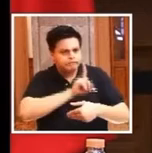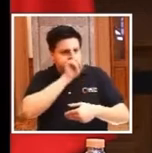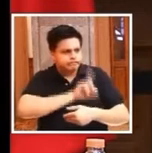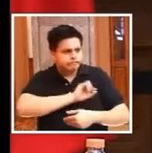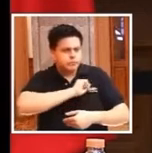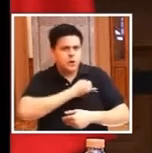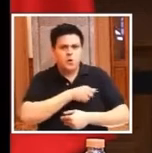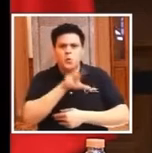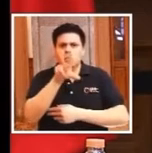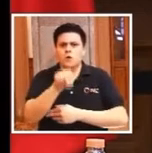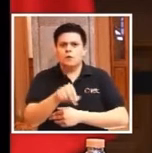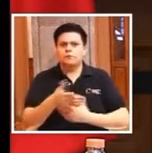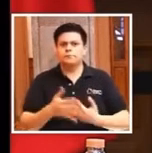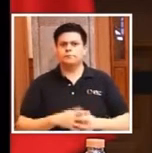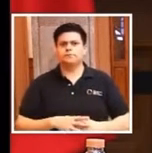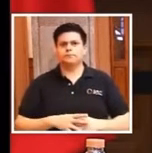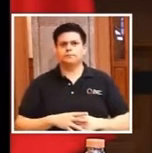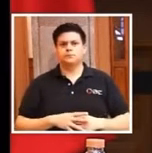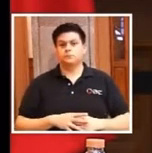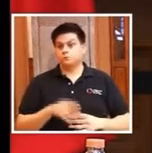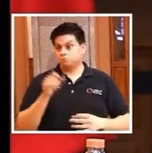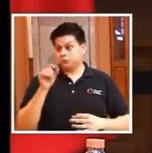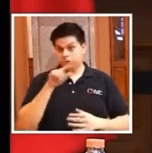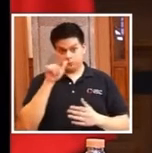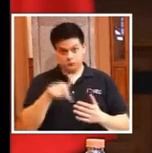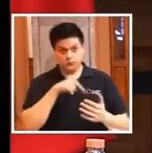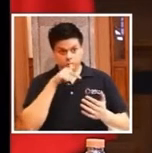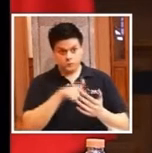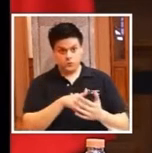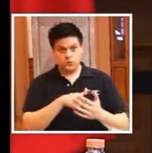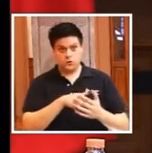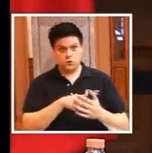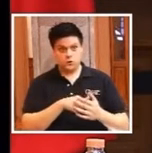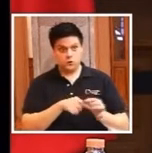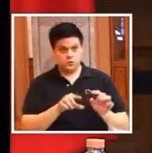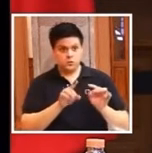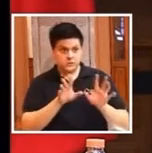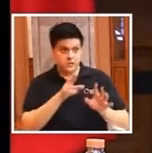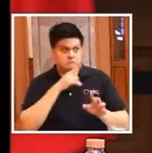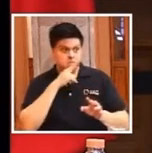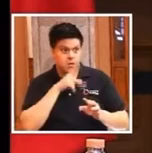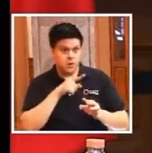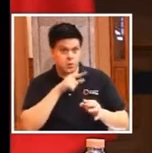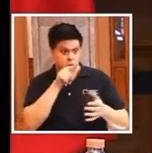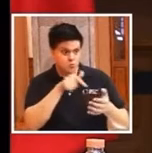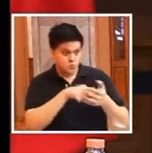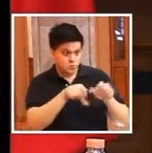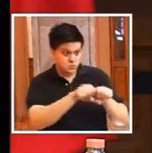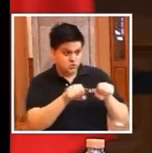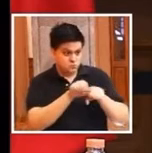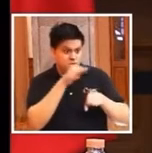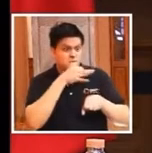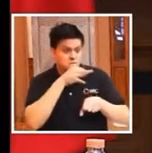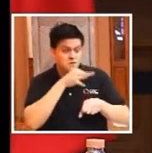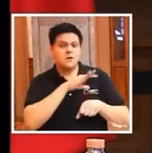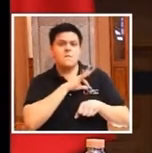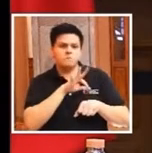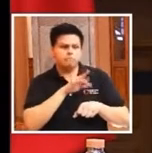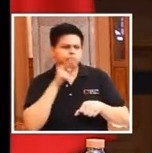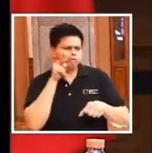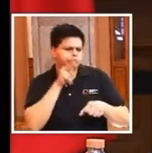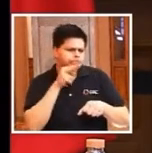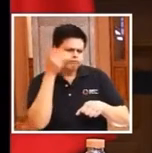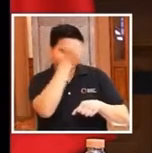salud. Ahí los pueden checar mejor. Ahí pueden seguir